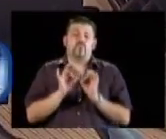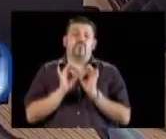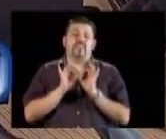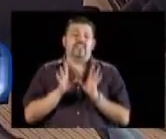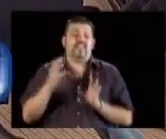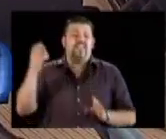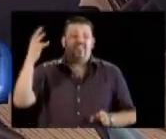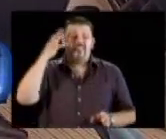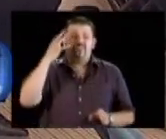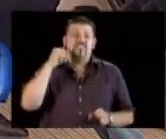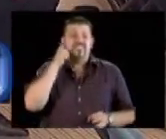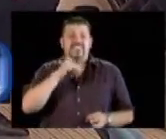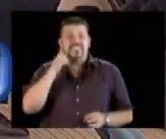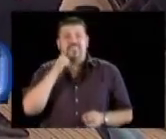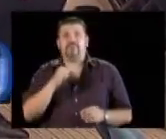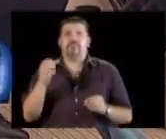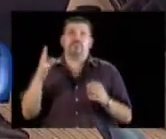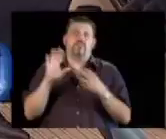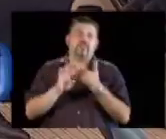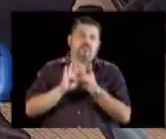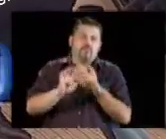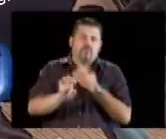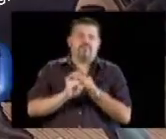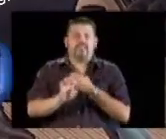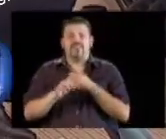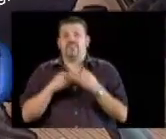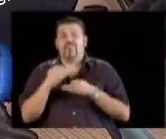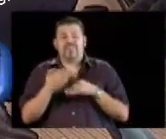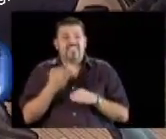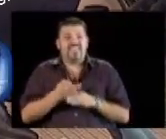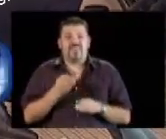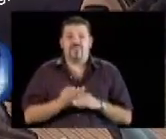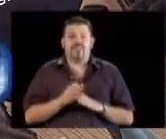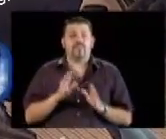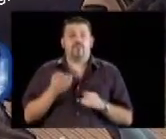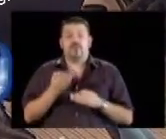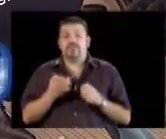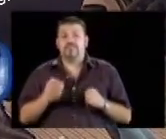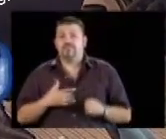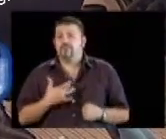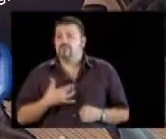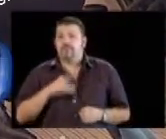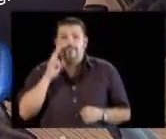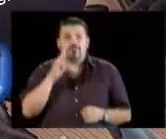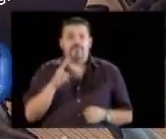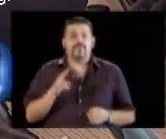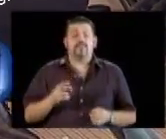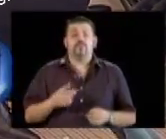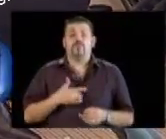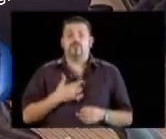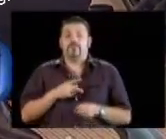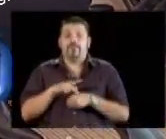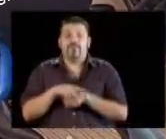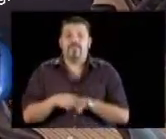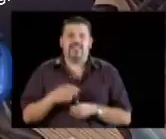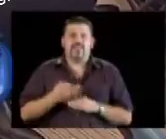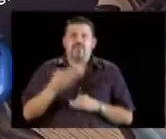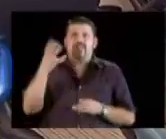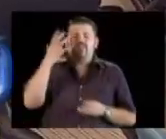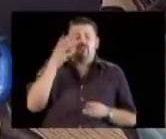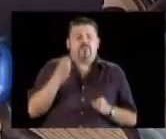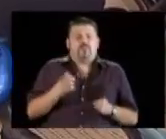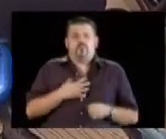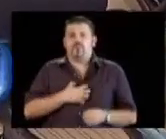el sol, siempre me estoy tapando, etcétera. Y ahorita yo he visto más resistencia de mi piel ante el sol, estoy